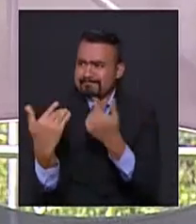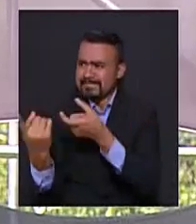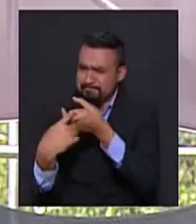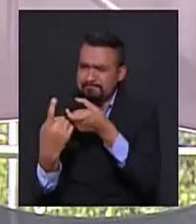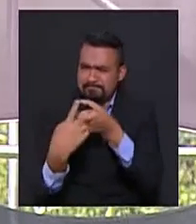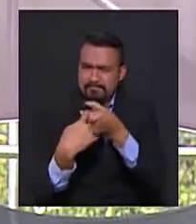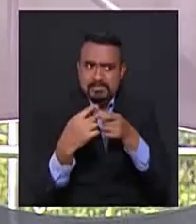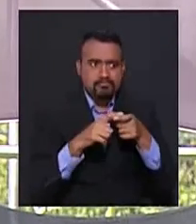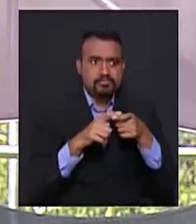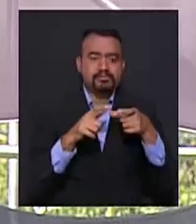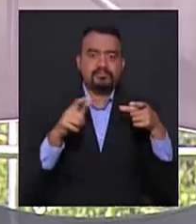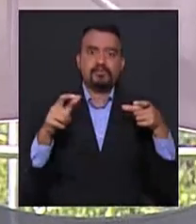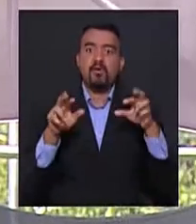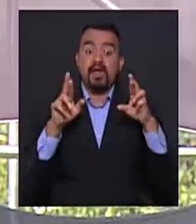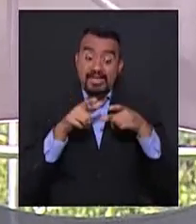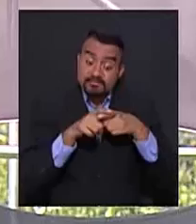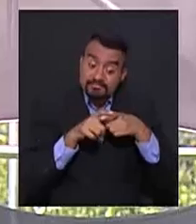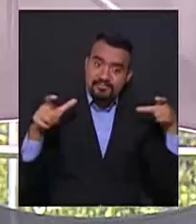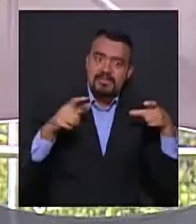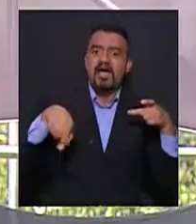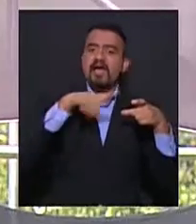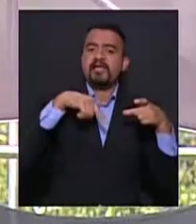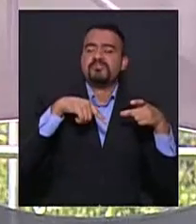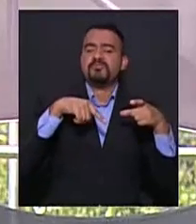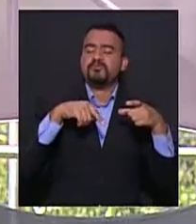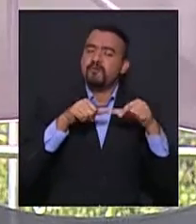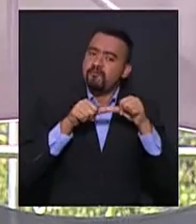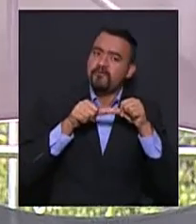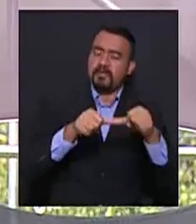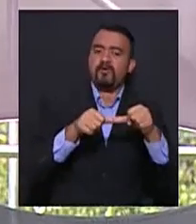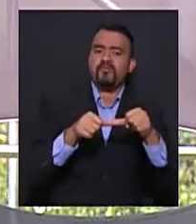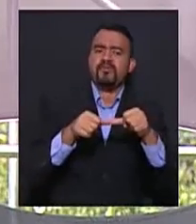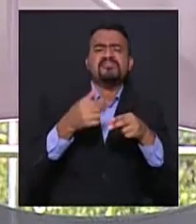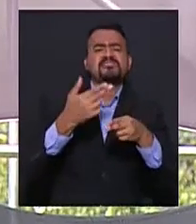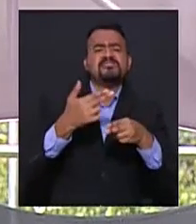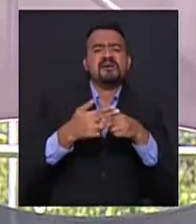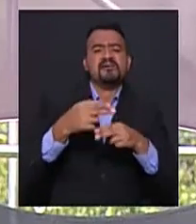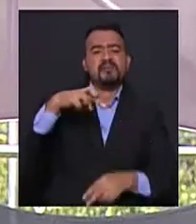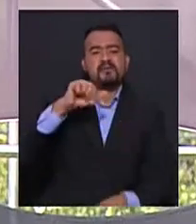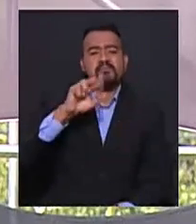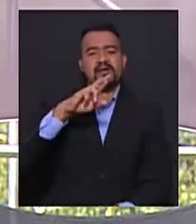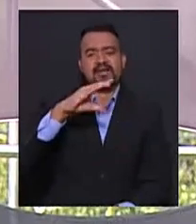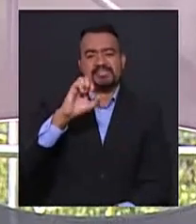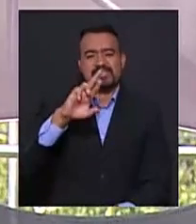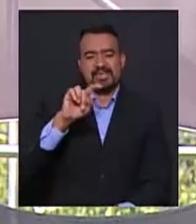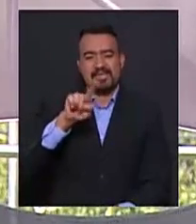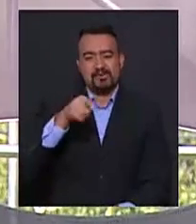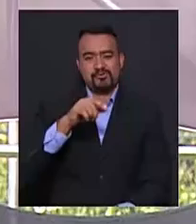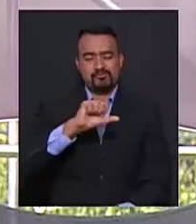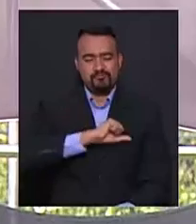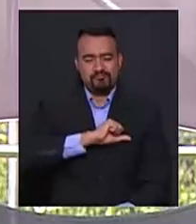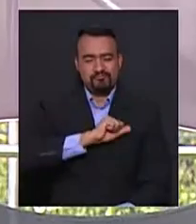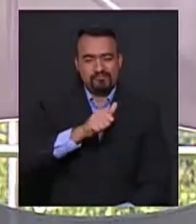anunciar y que debe continuar en el futuro, Parceros. Con este programa Parceros buscamos la